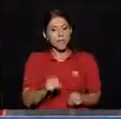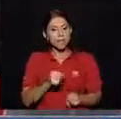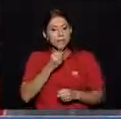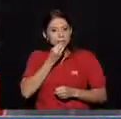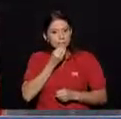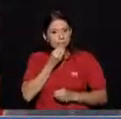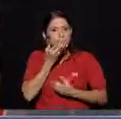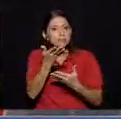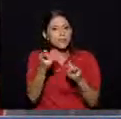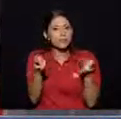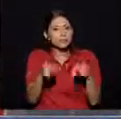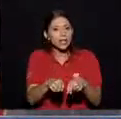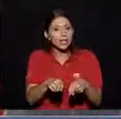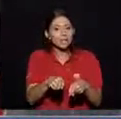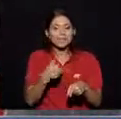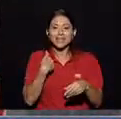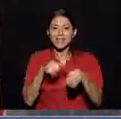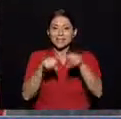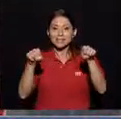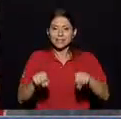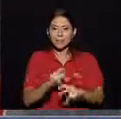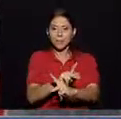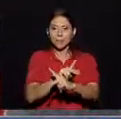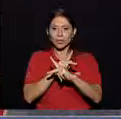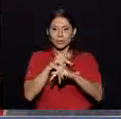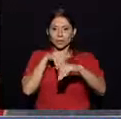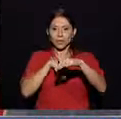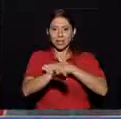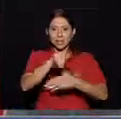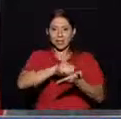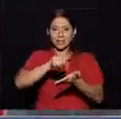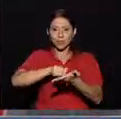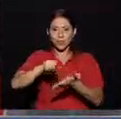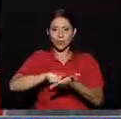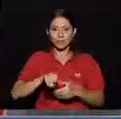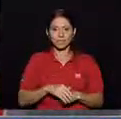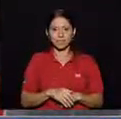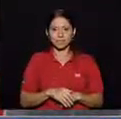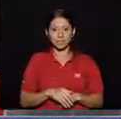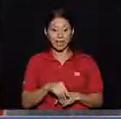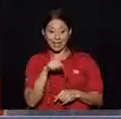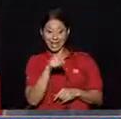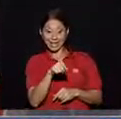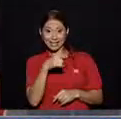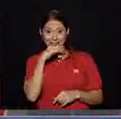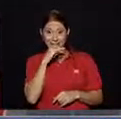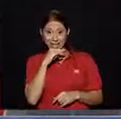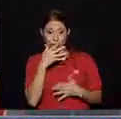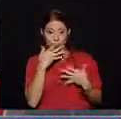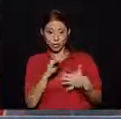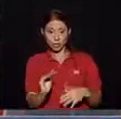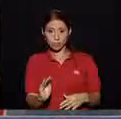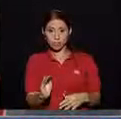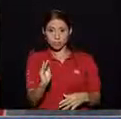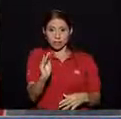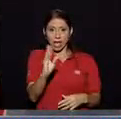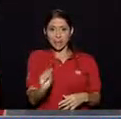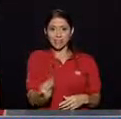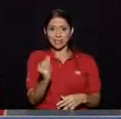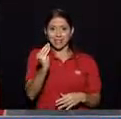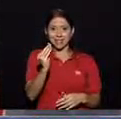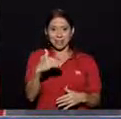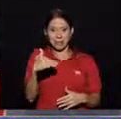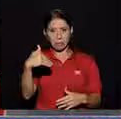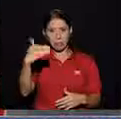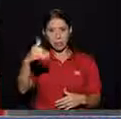más educado es, tiene menor riesgo de embarazo adolescente, tiene más posibilidades de convertirse en un